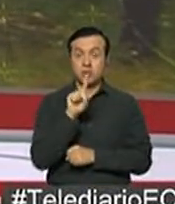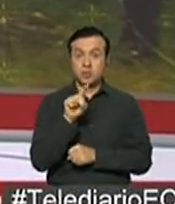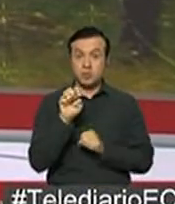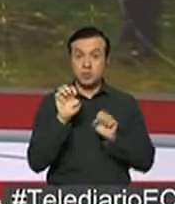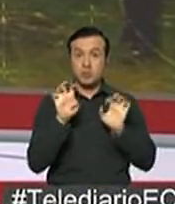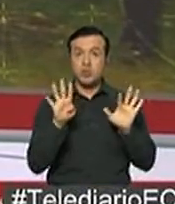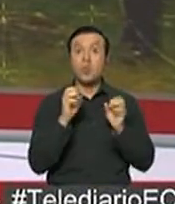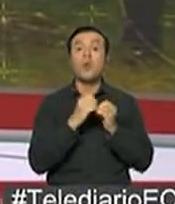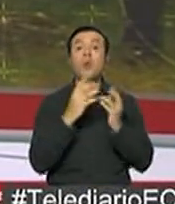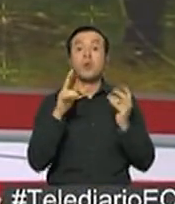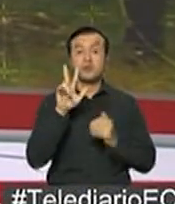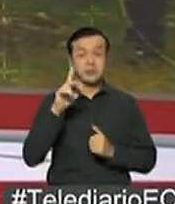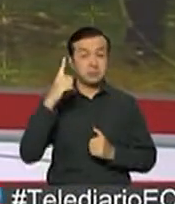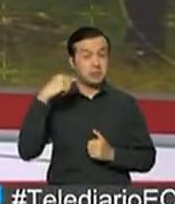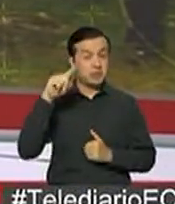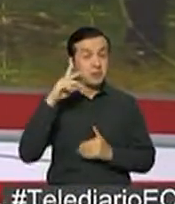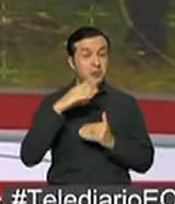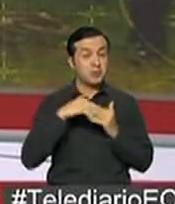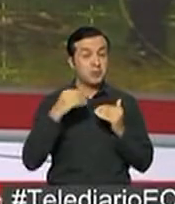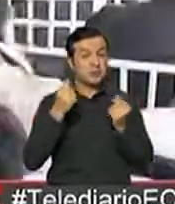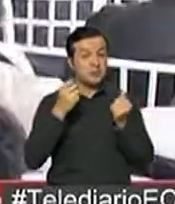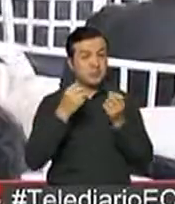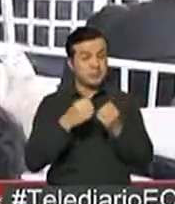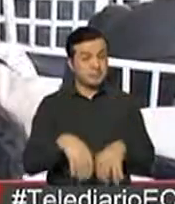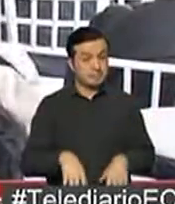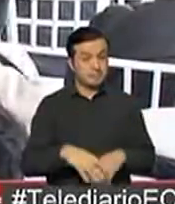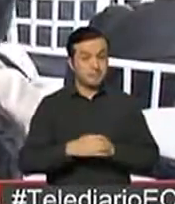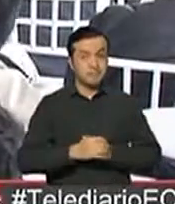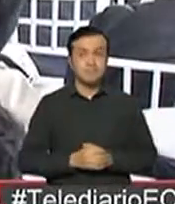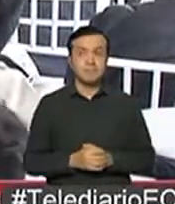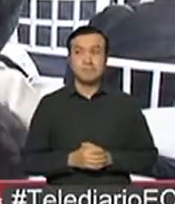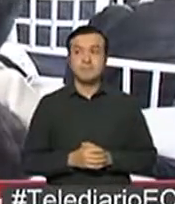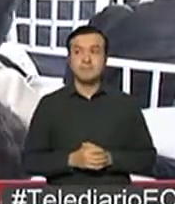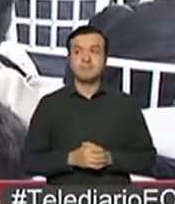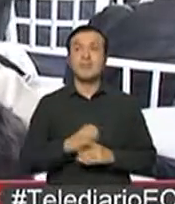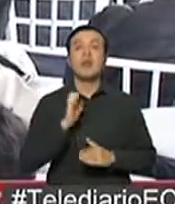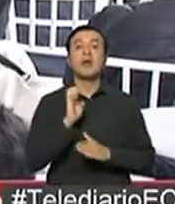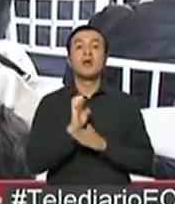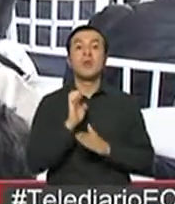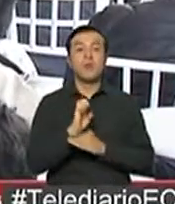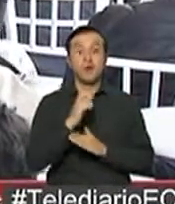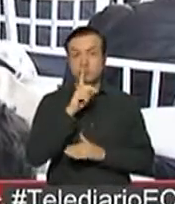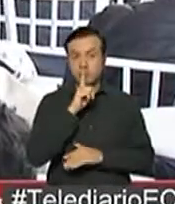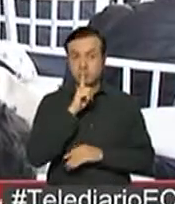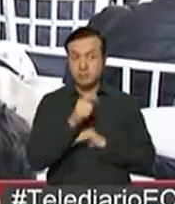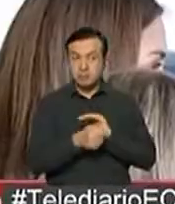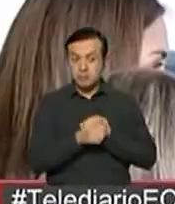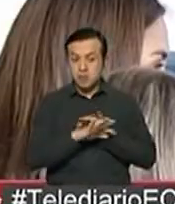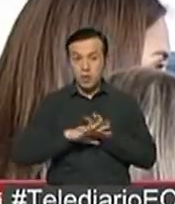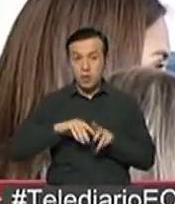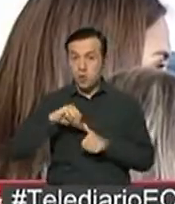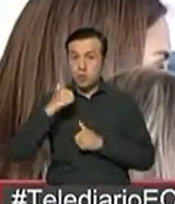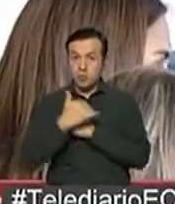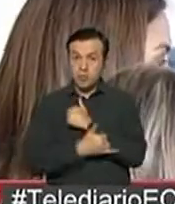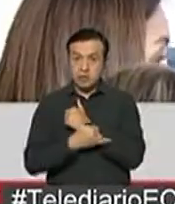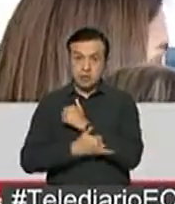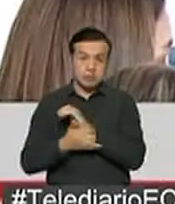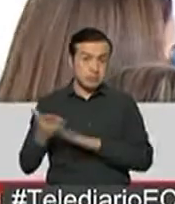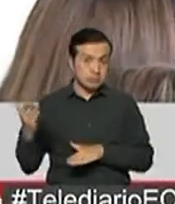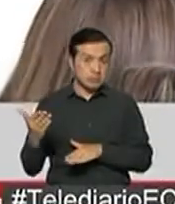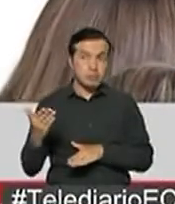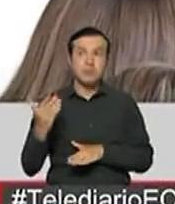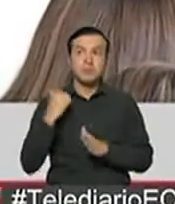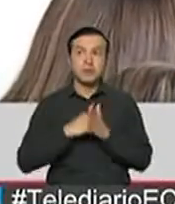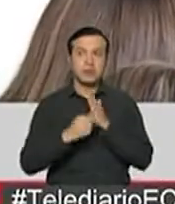de perjuicio al fisco hacia un ecuador sin contrabando fue la temática de un foro en el que participó la ministra